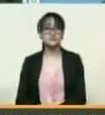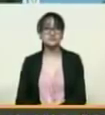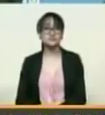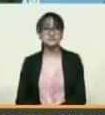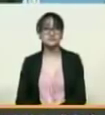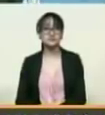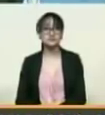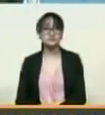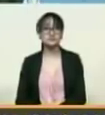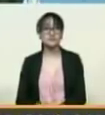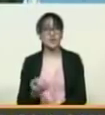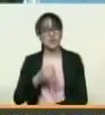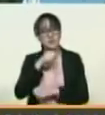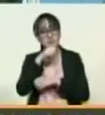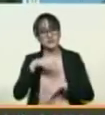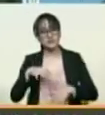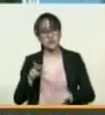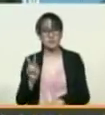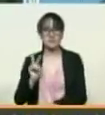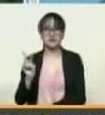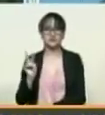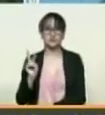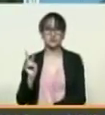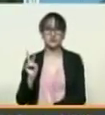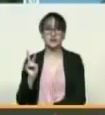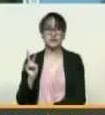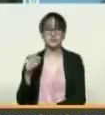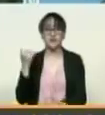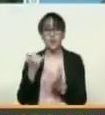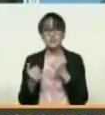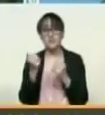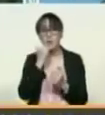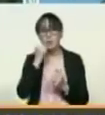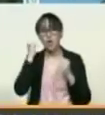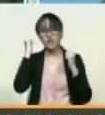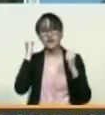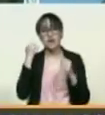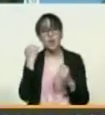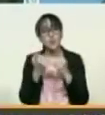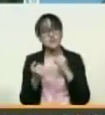de verdad una bendición para el país. La última protesta, el último